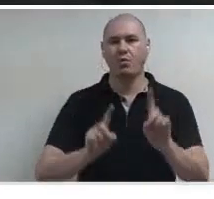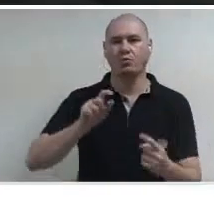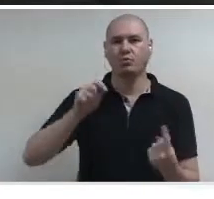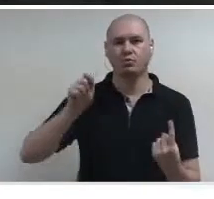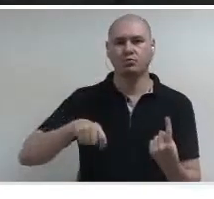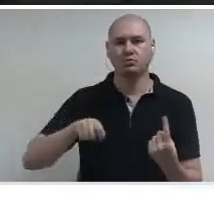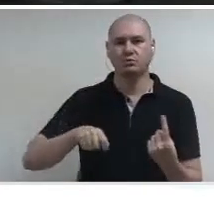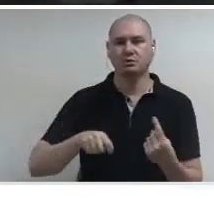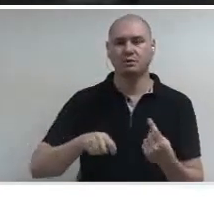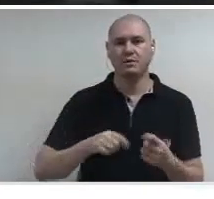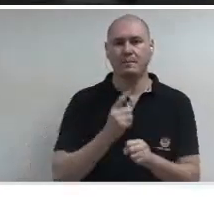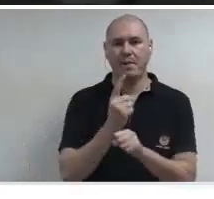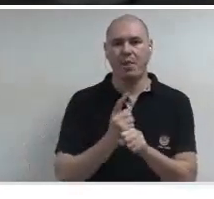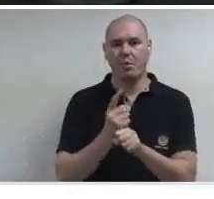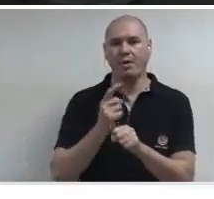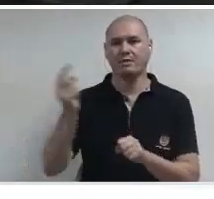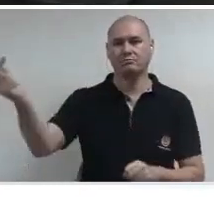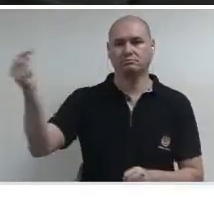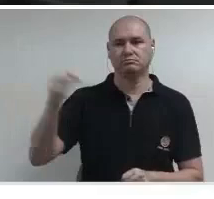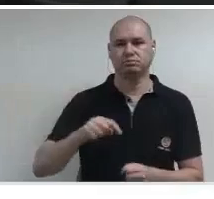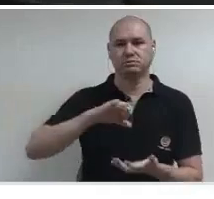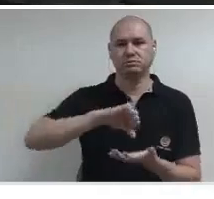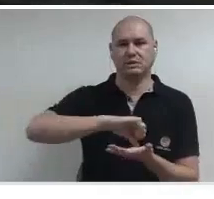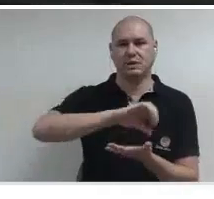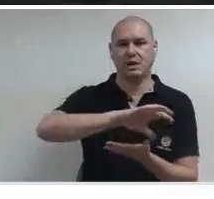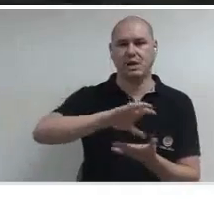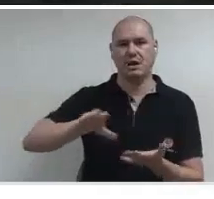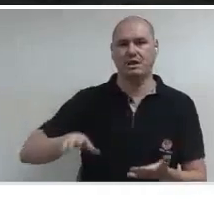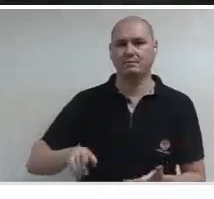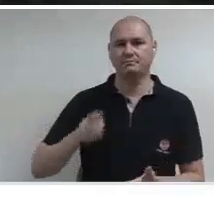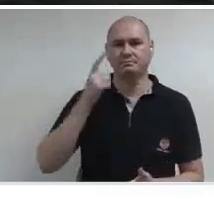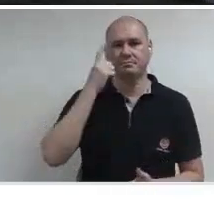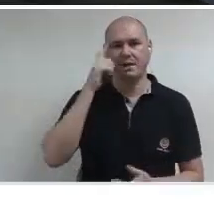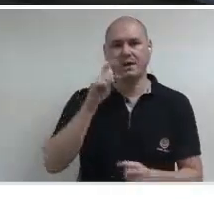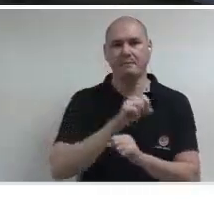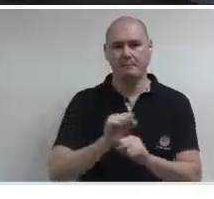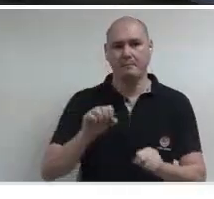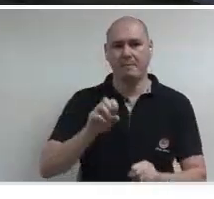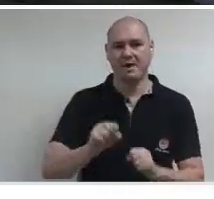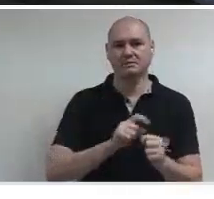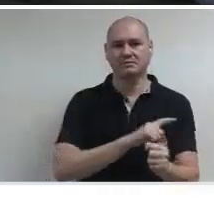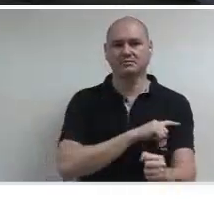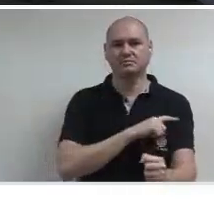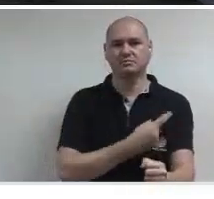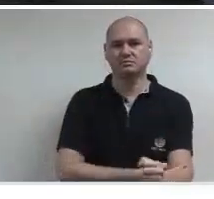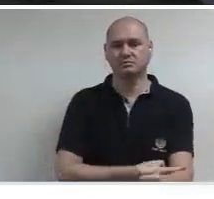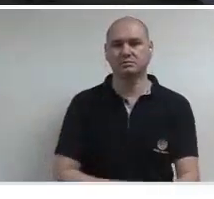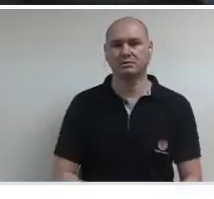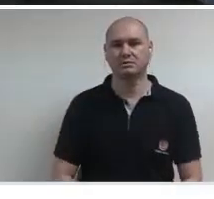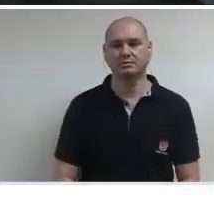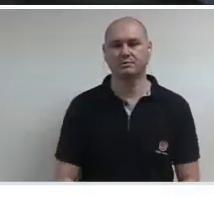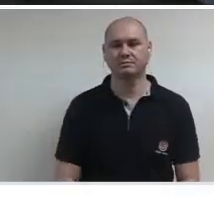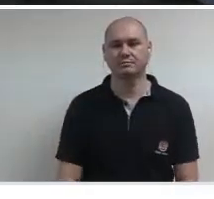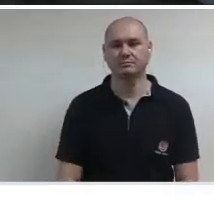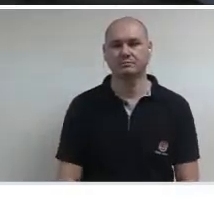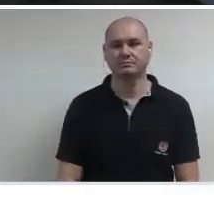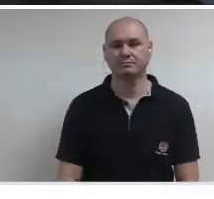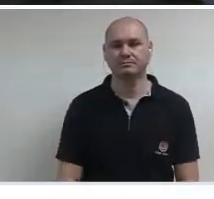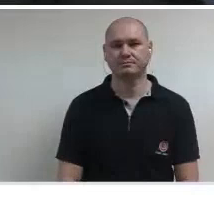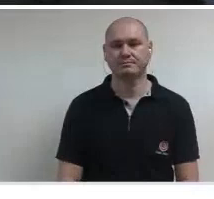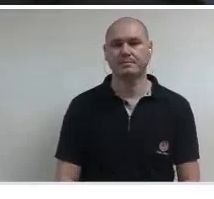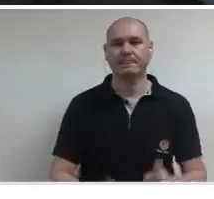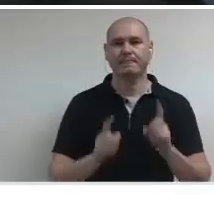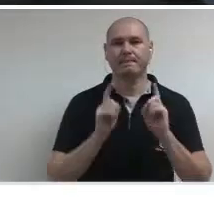temporalmente la mollefejina PTI magistrado de circunscripción de Paraguay peguaje y curijae y catunes agua chañan deben ya mumbarete agua cotembia